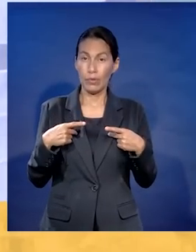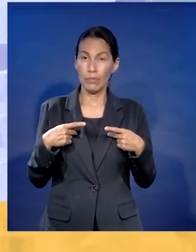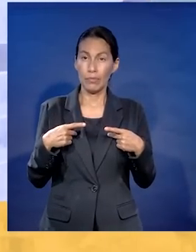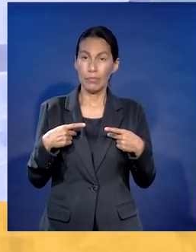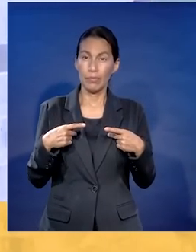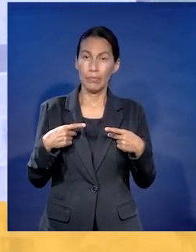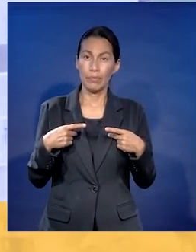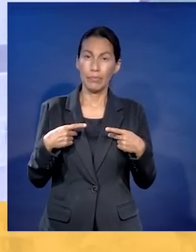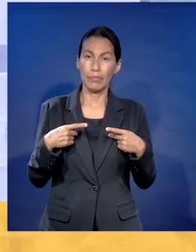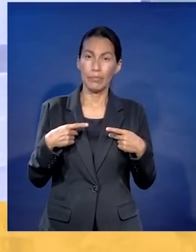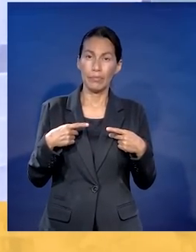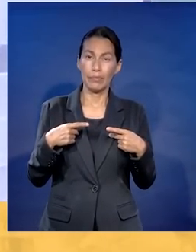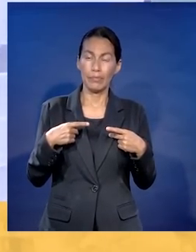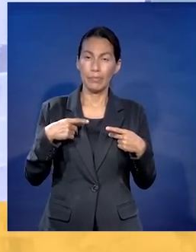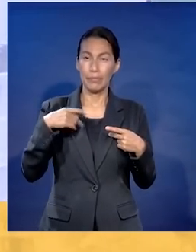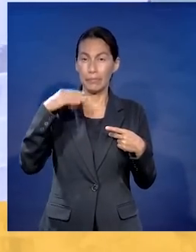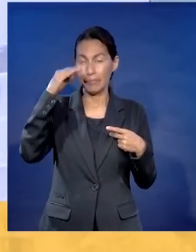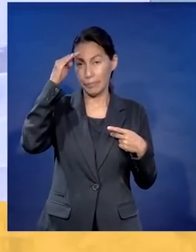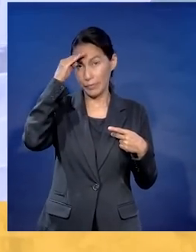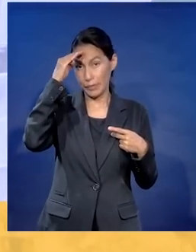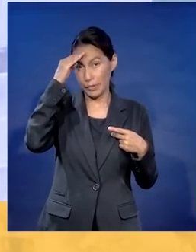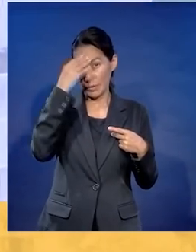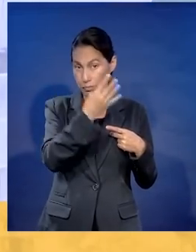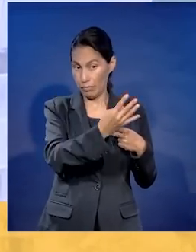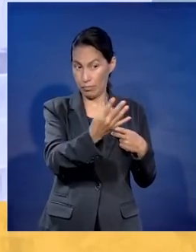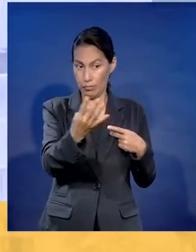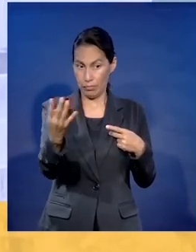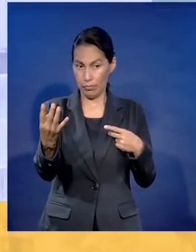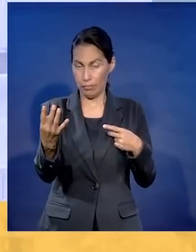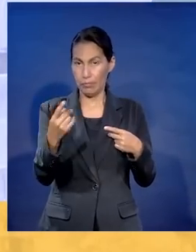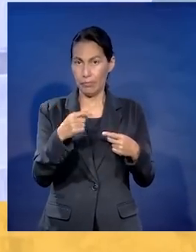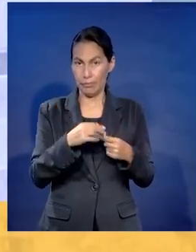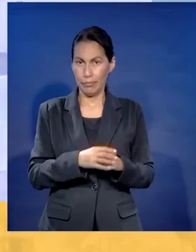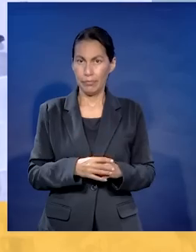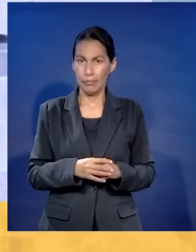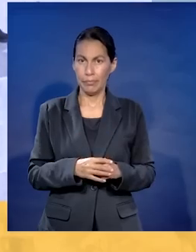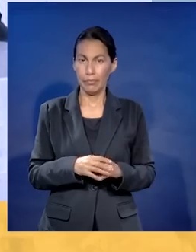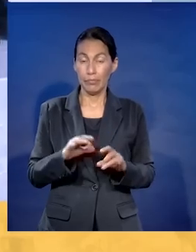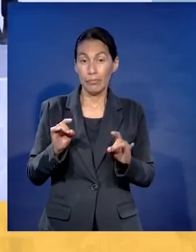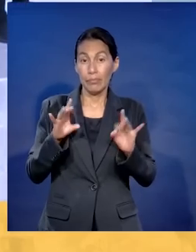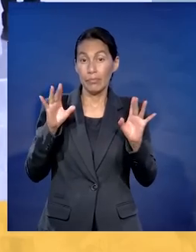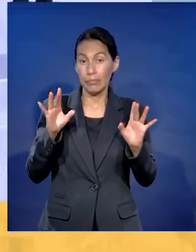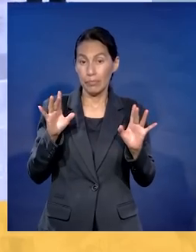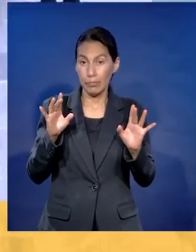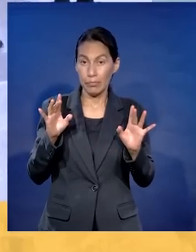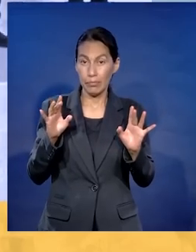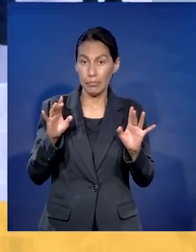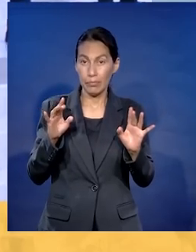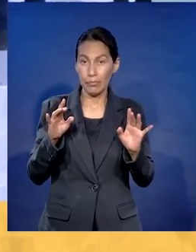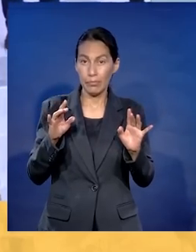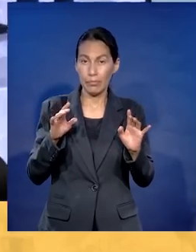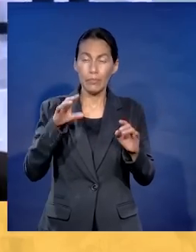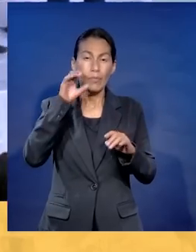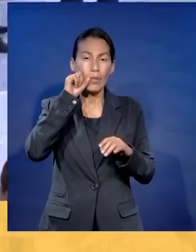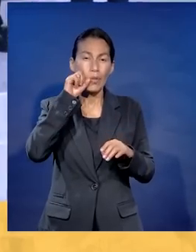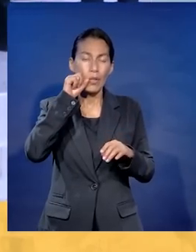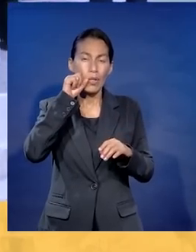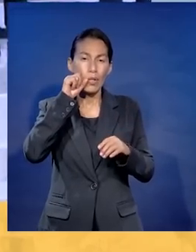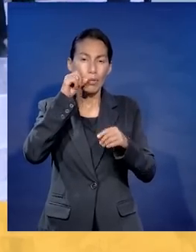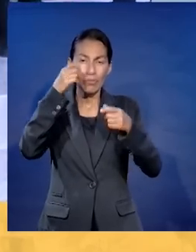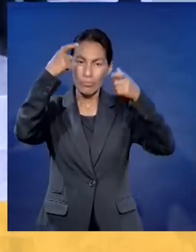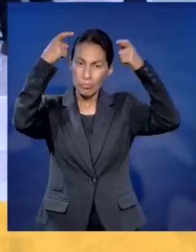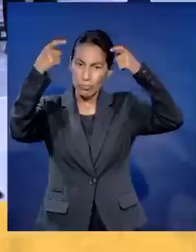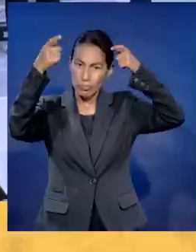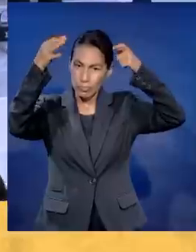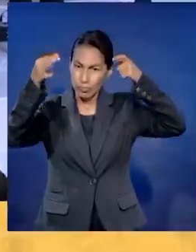esta persona Bueno una persona que tiene la mente así de pronto es egresado de